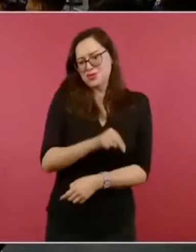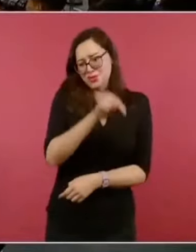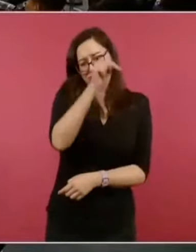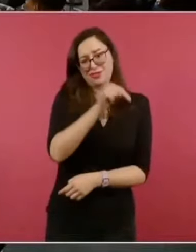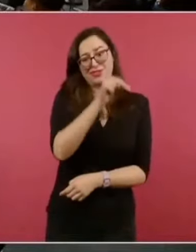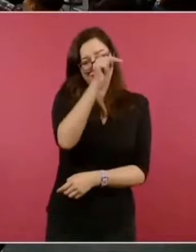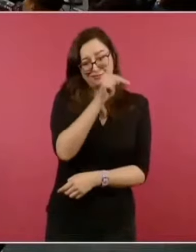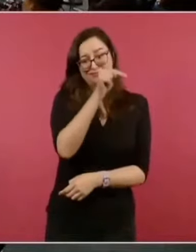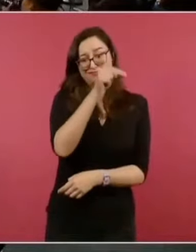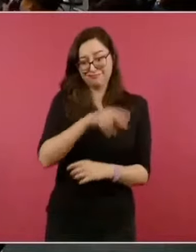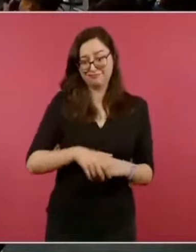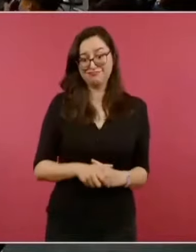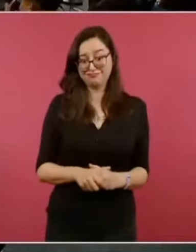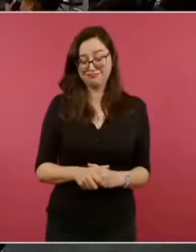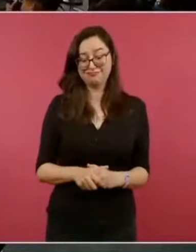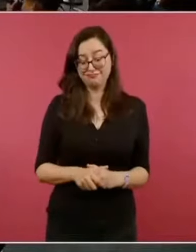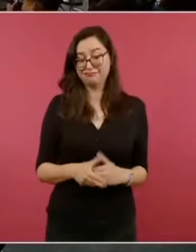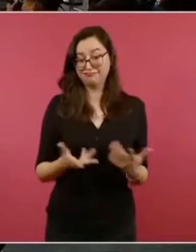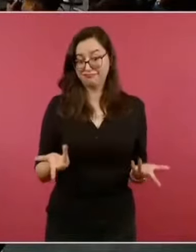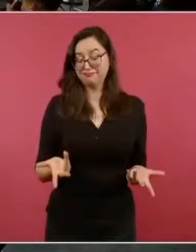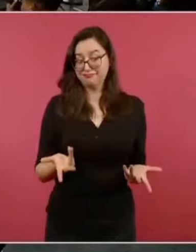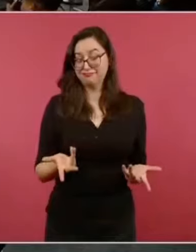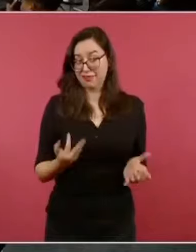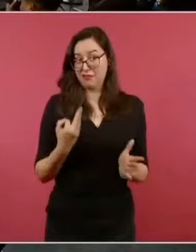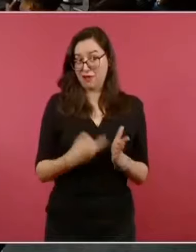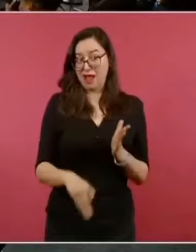eh terminamos